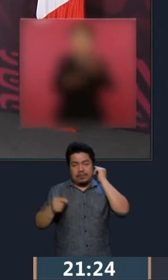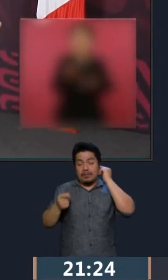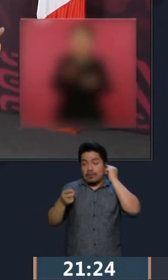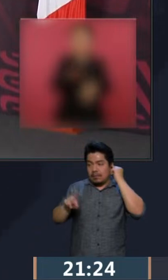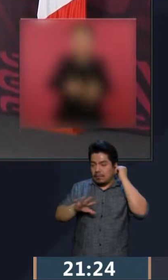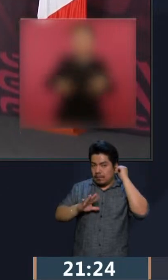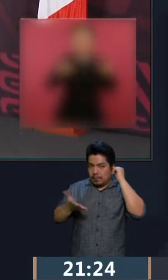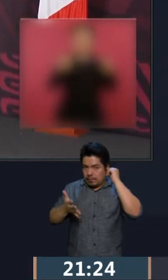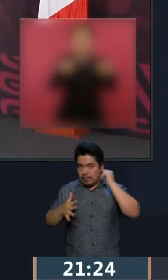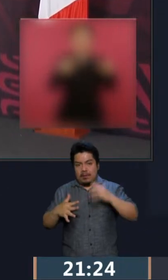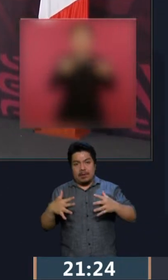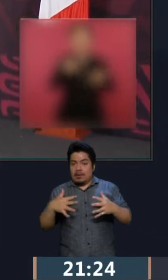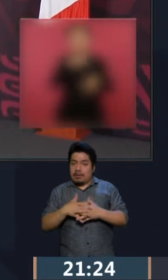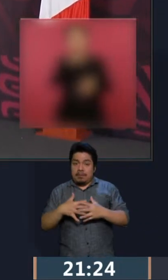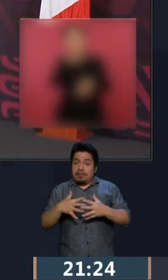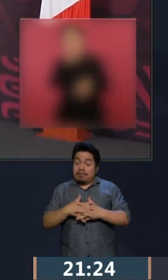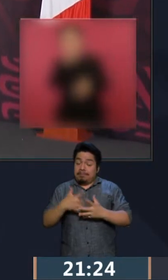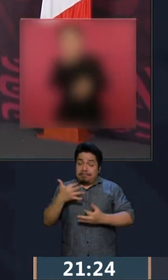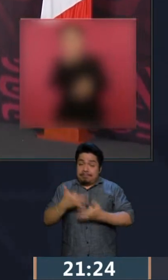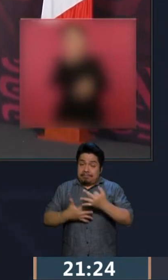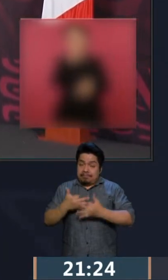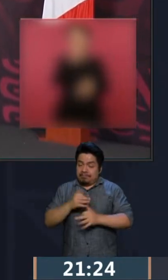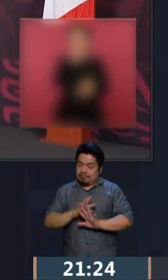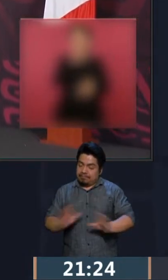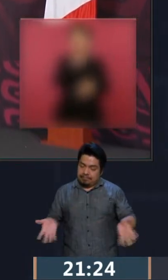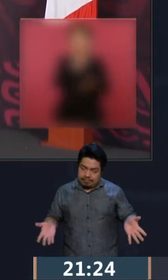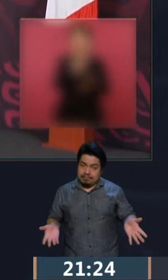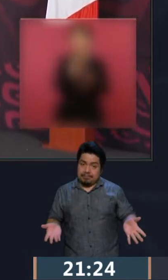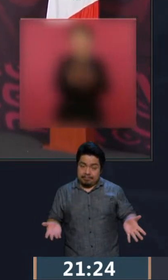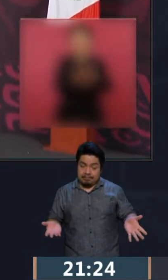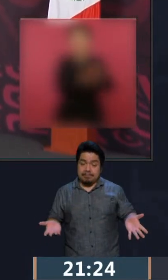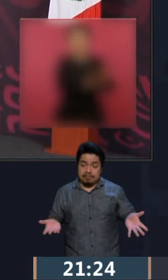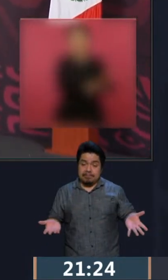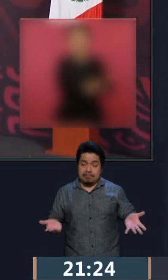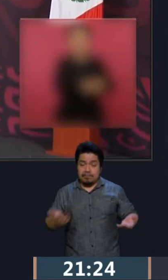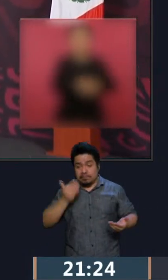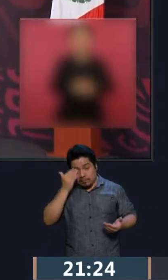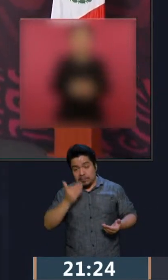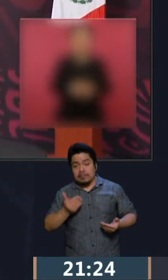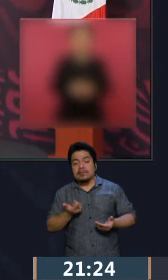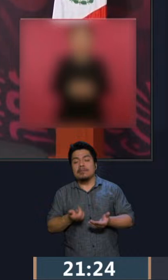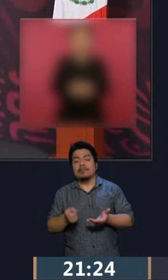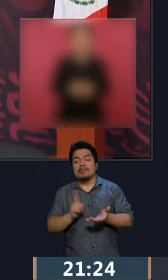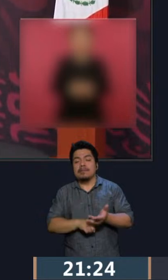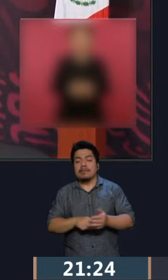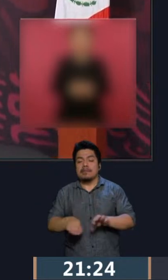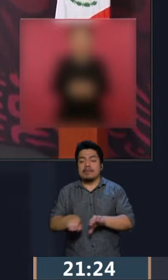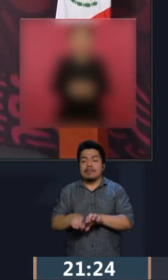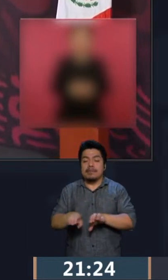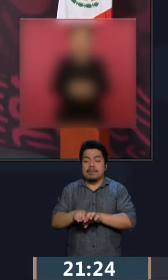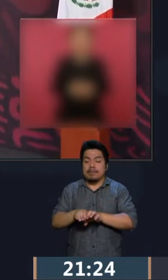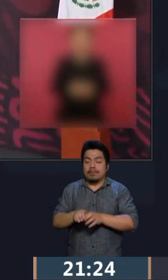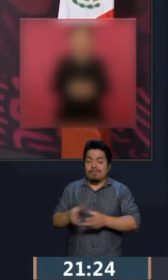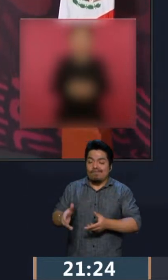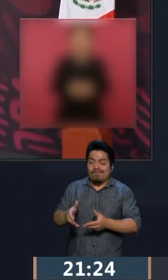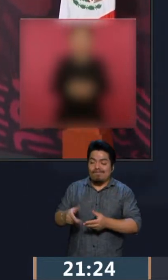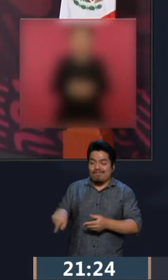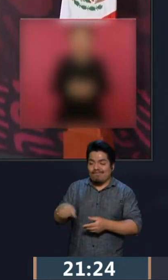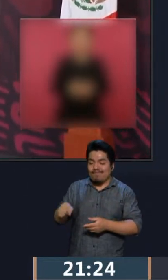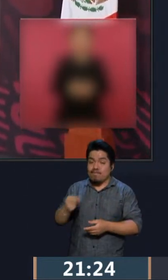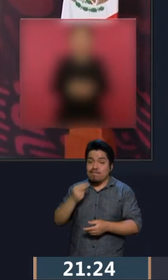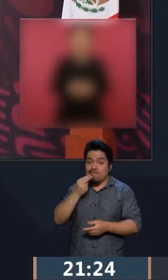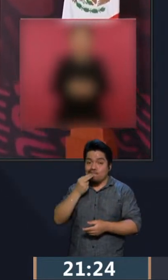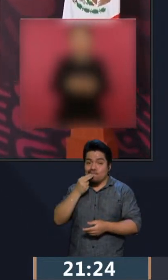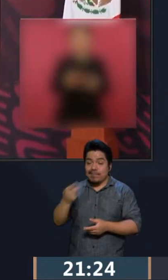guerra judicial. Esto claramente encaja perfectamente dentro de lo que es la utilización